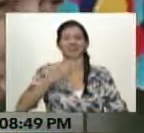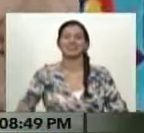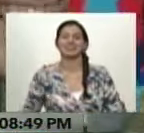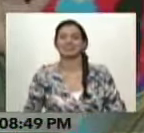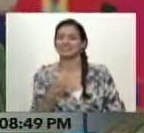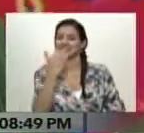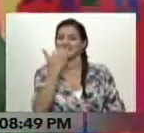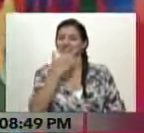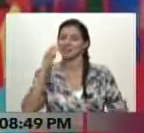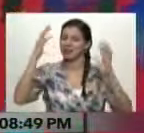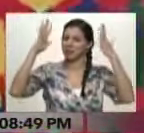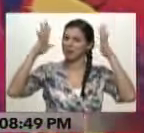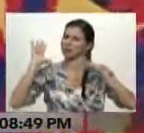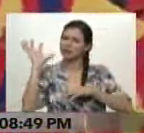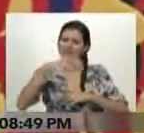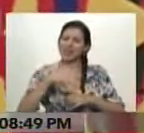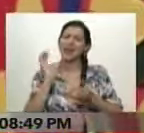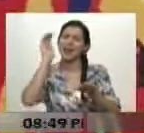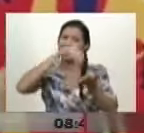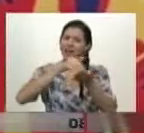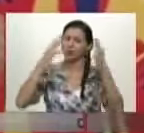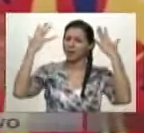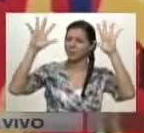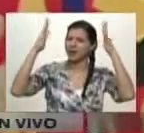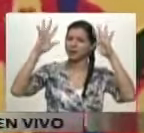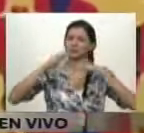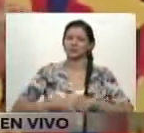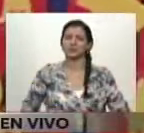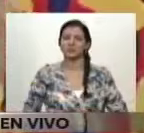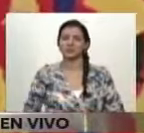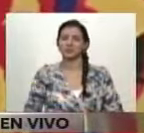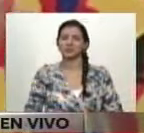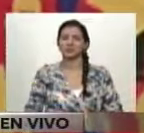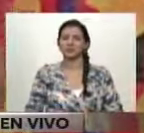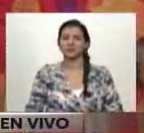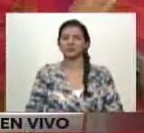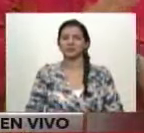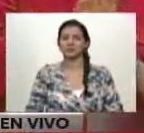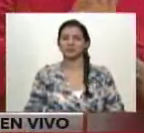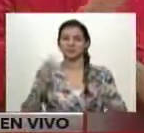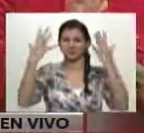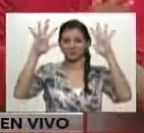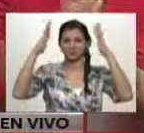Un aplauso para los Tigres de Aragua, ¿vale? A ver si mejor es Caracas.